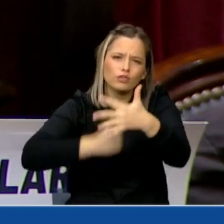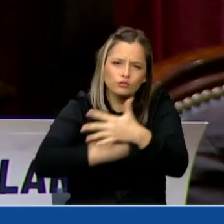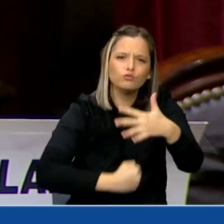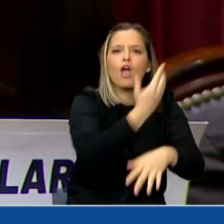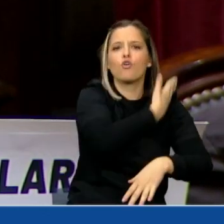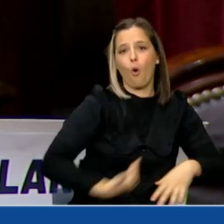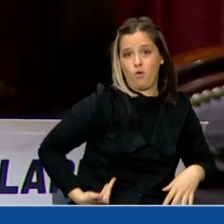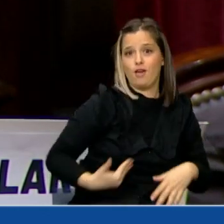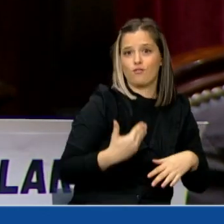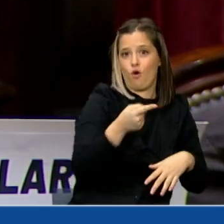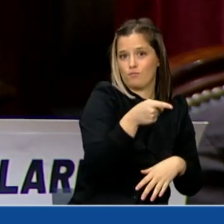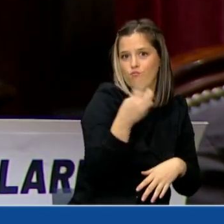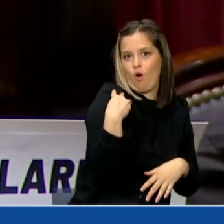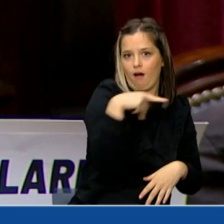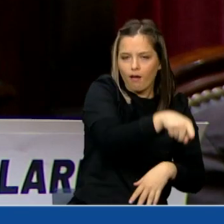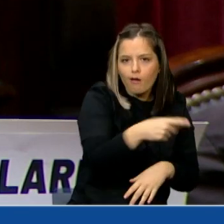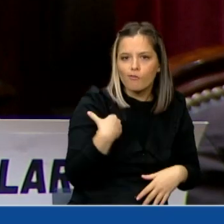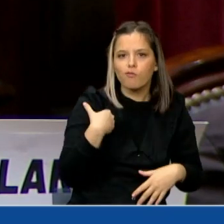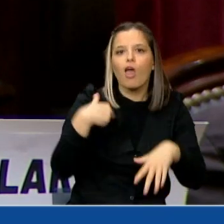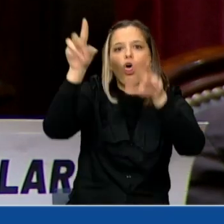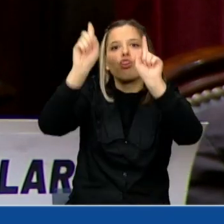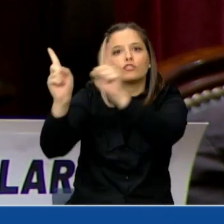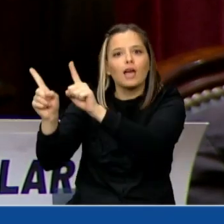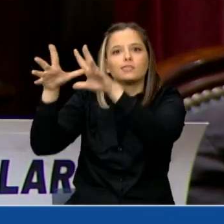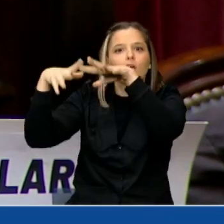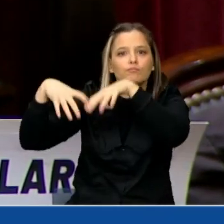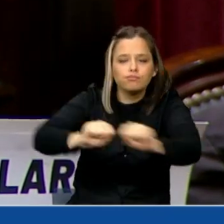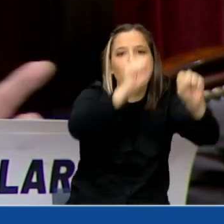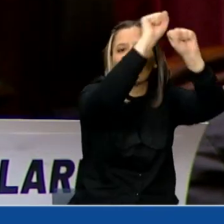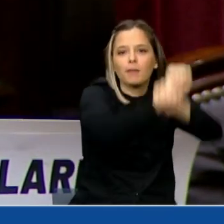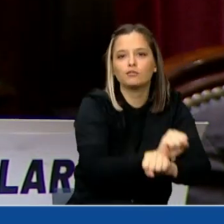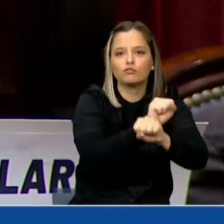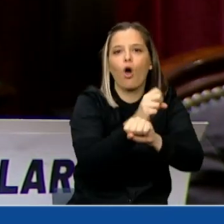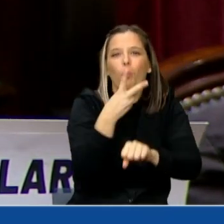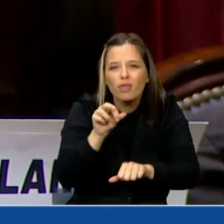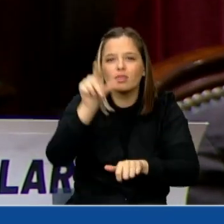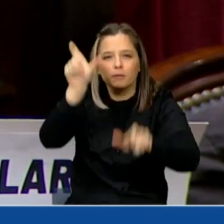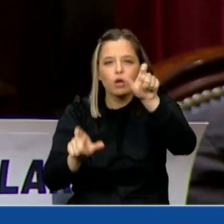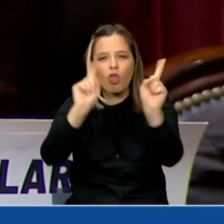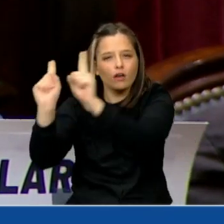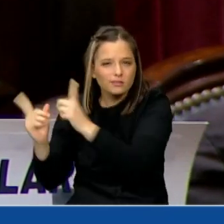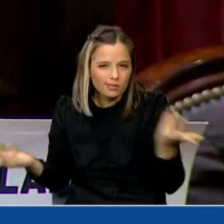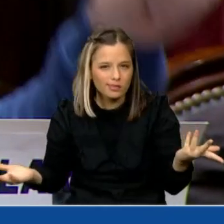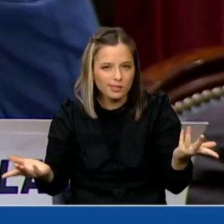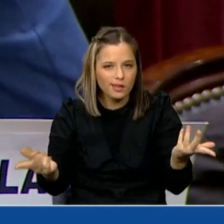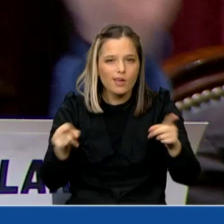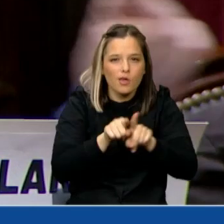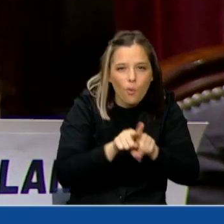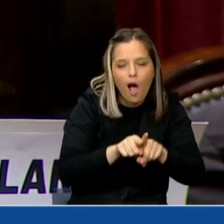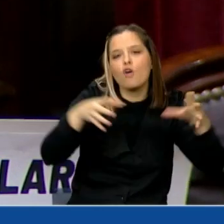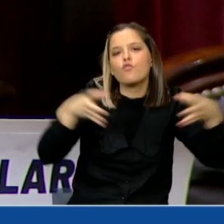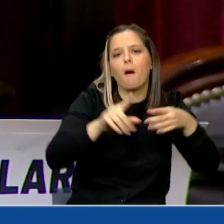20 docentes. Y ahora también votó esta ley antipiquete. O sea, distintos colores políticos, Frente de